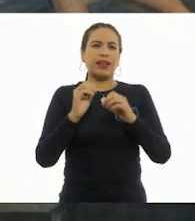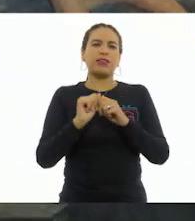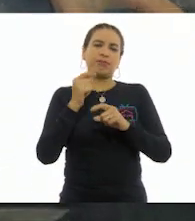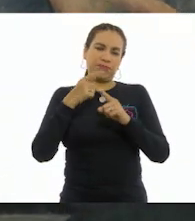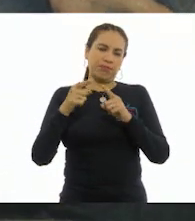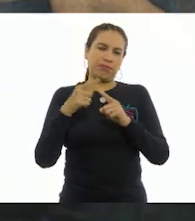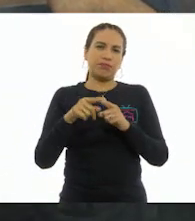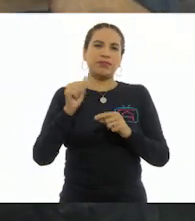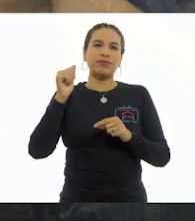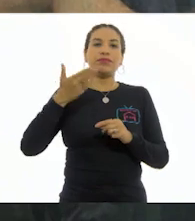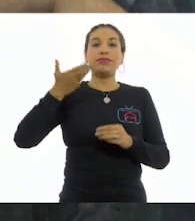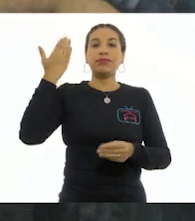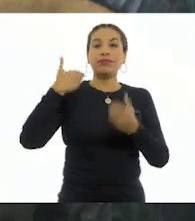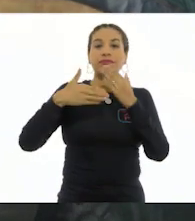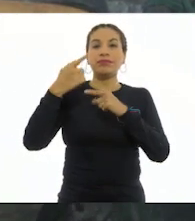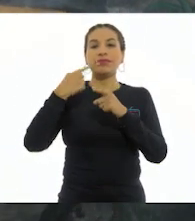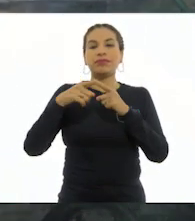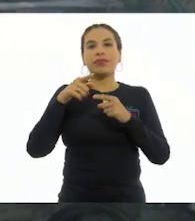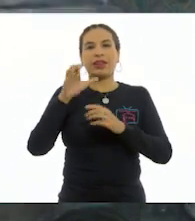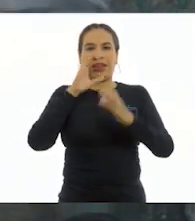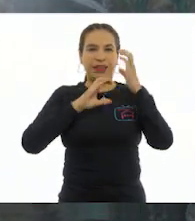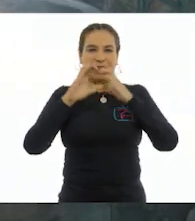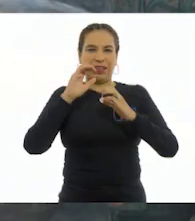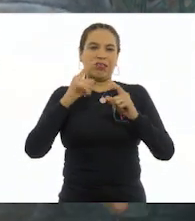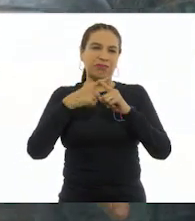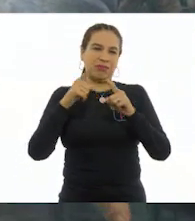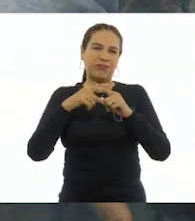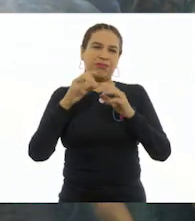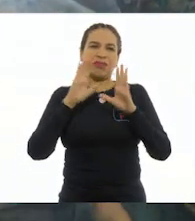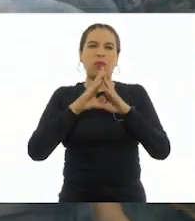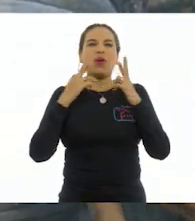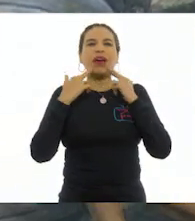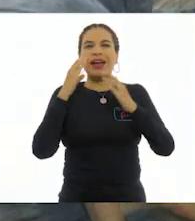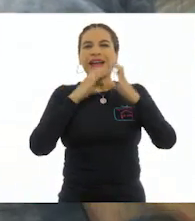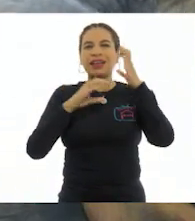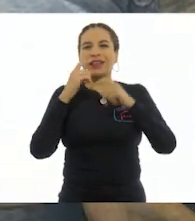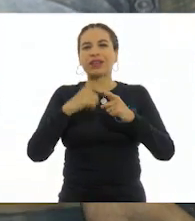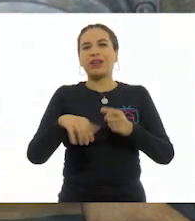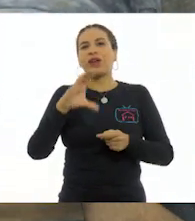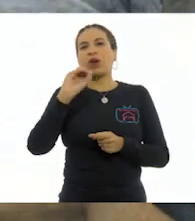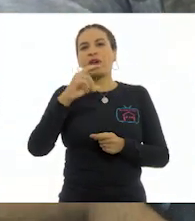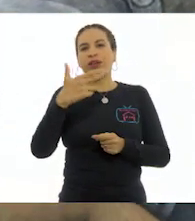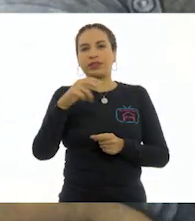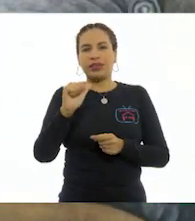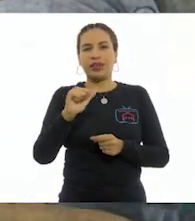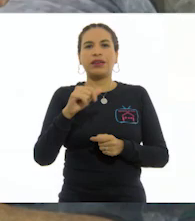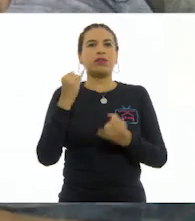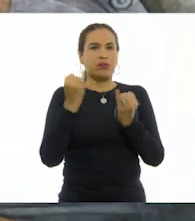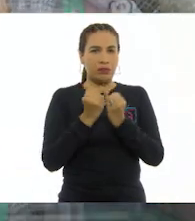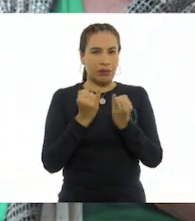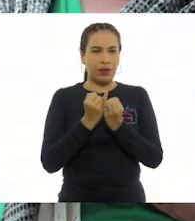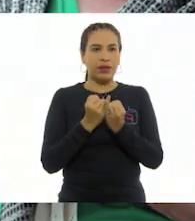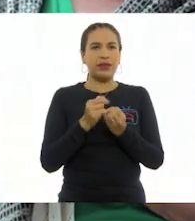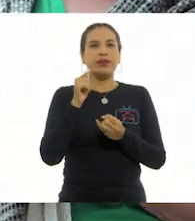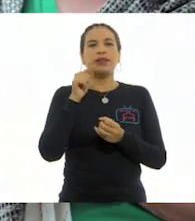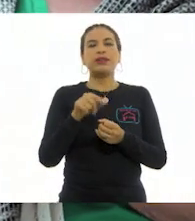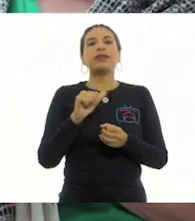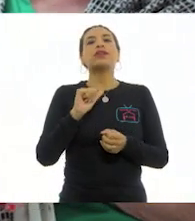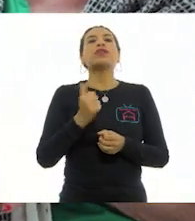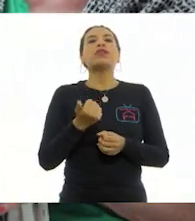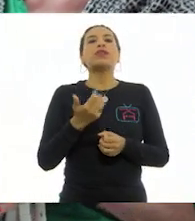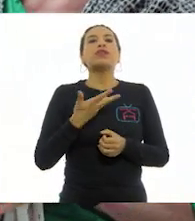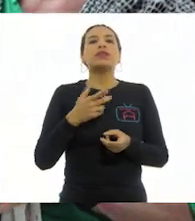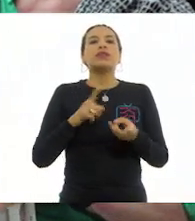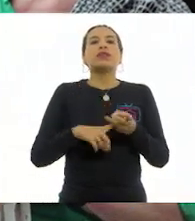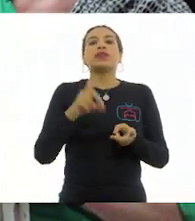dice, en aquel momento vernácula, doña Concha Michel, y ahí está también. También está